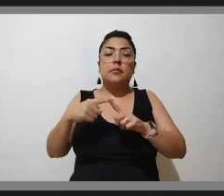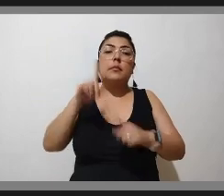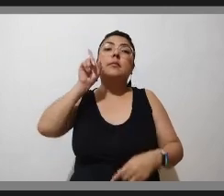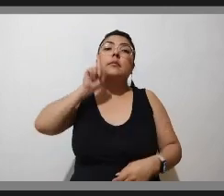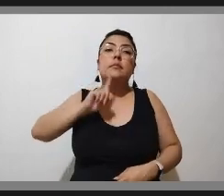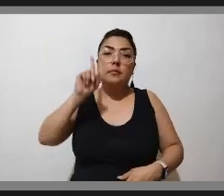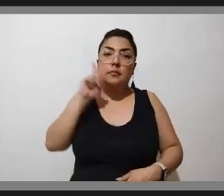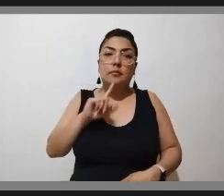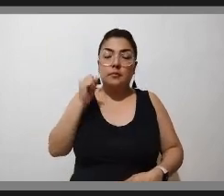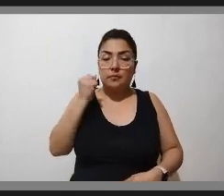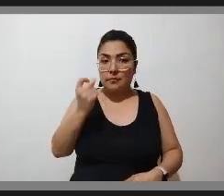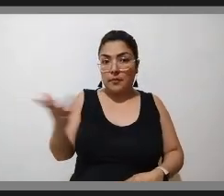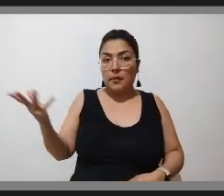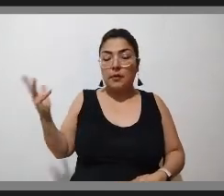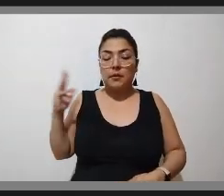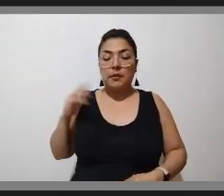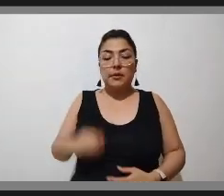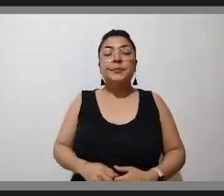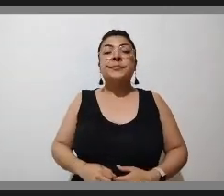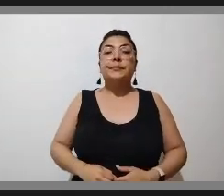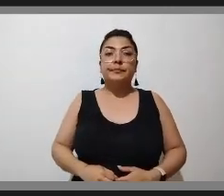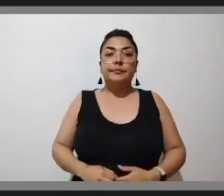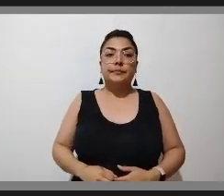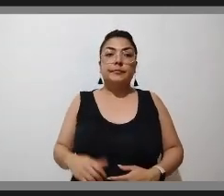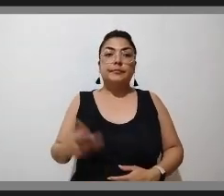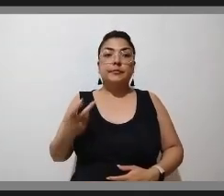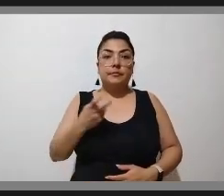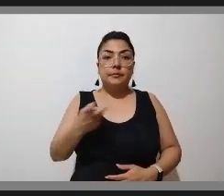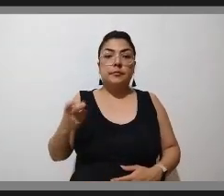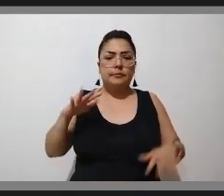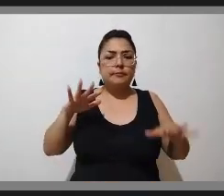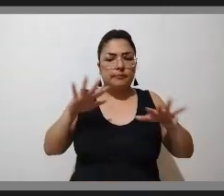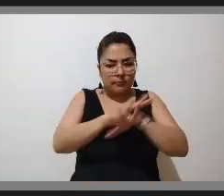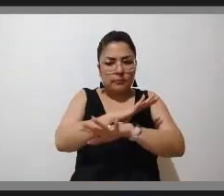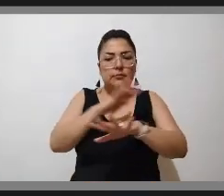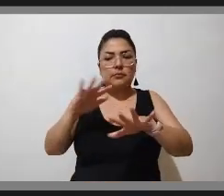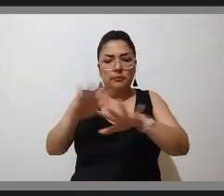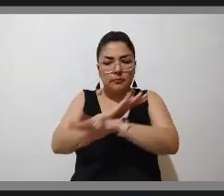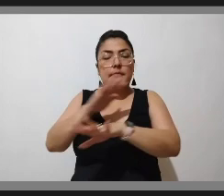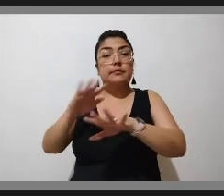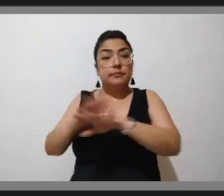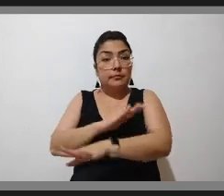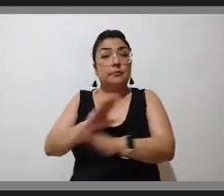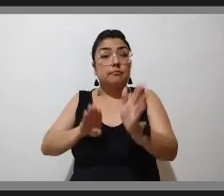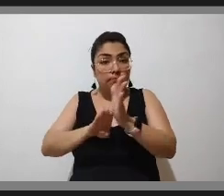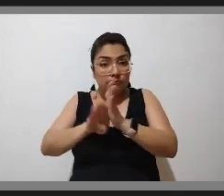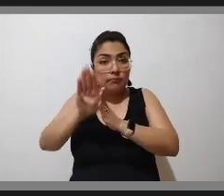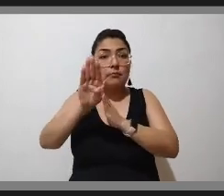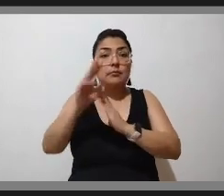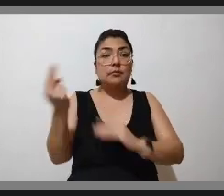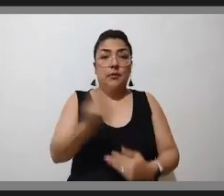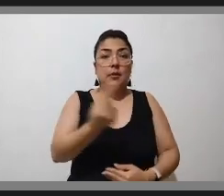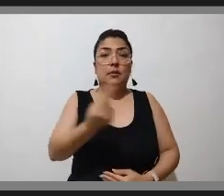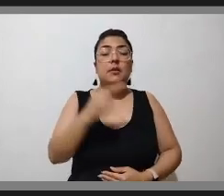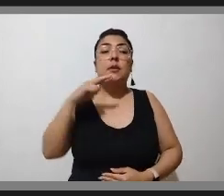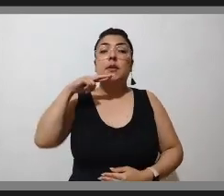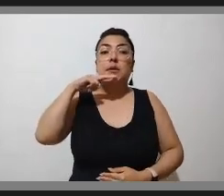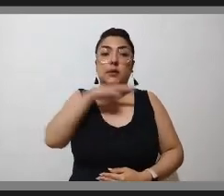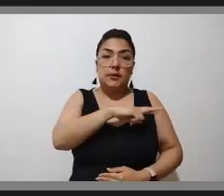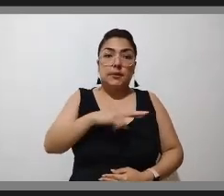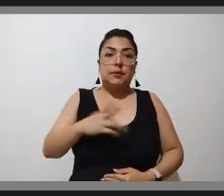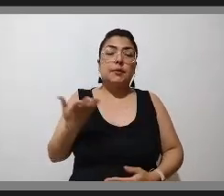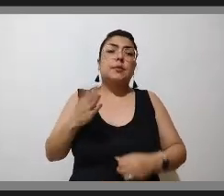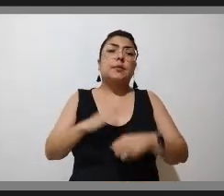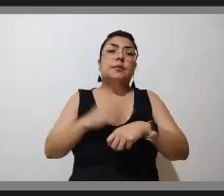ese tipo de acciones es a las que yo llamo un cambio acelerado y que se requiere. ¿Por qué? Porque si no, vamos a seguir